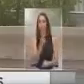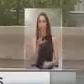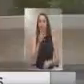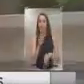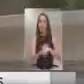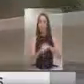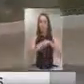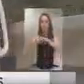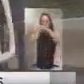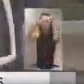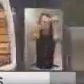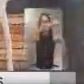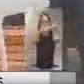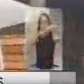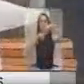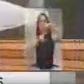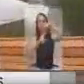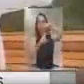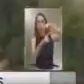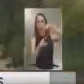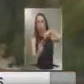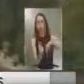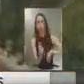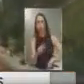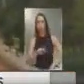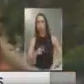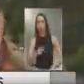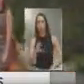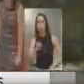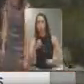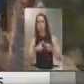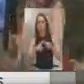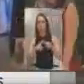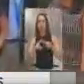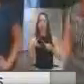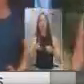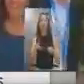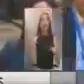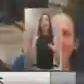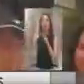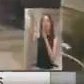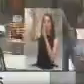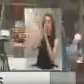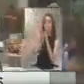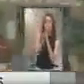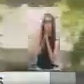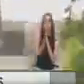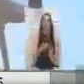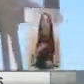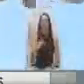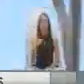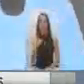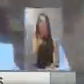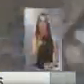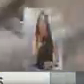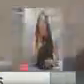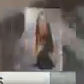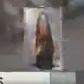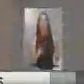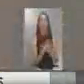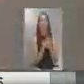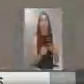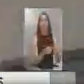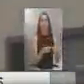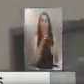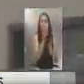Minutos de vuelo, fotos de 12 megapíxeles, transmisión en vivo a redes sociales en Ultra HD. La gran virtud que tienen